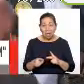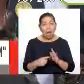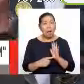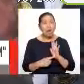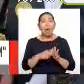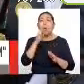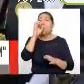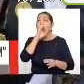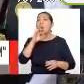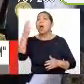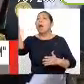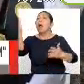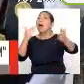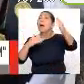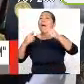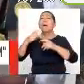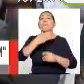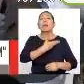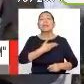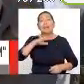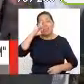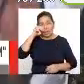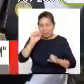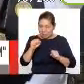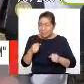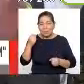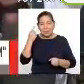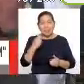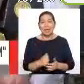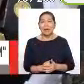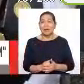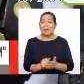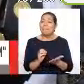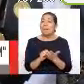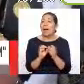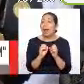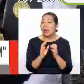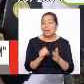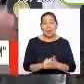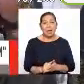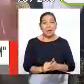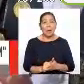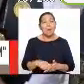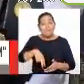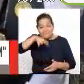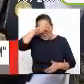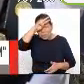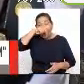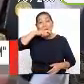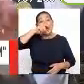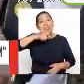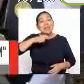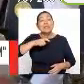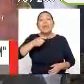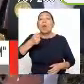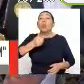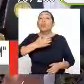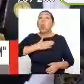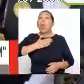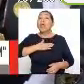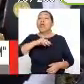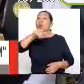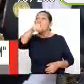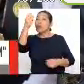para buscar inversiones al país. Eso tenemos que entender, eso está claro. El país necesita inversiones para generar